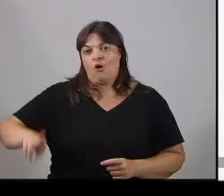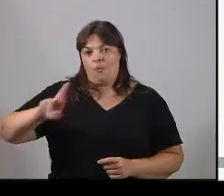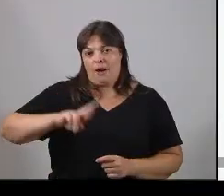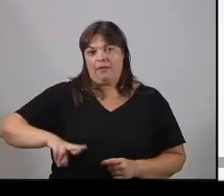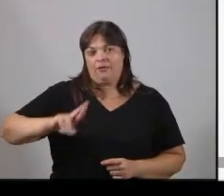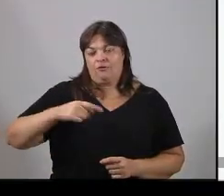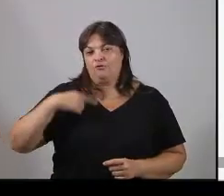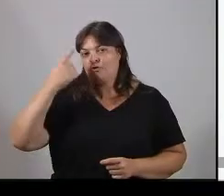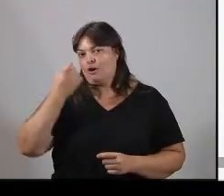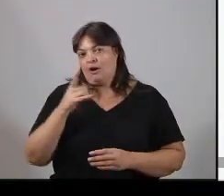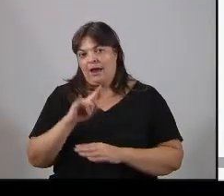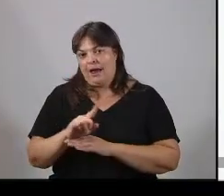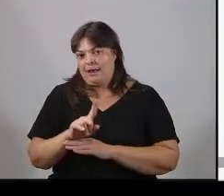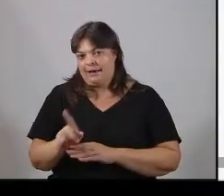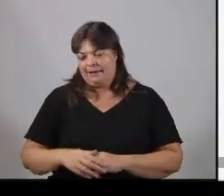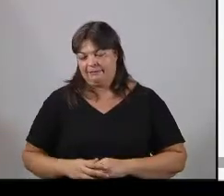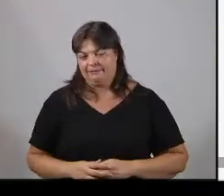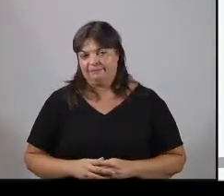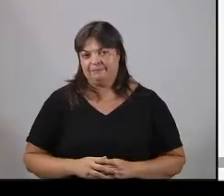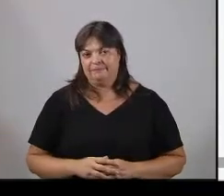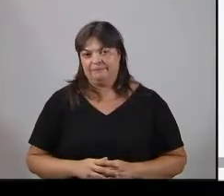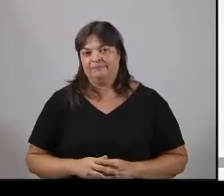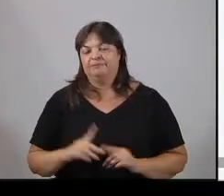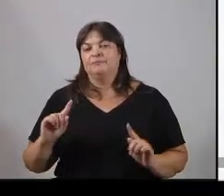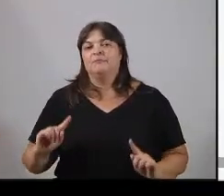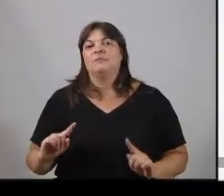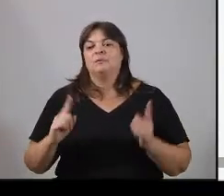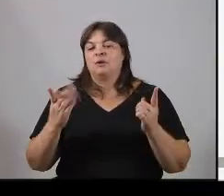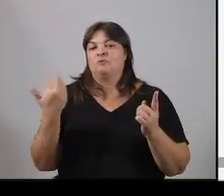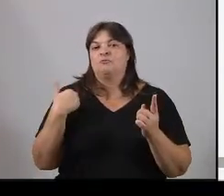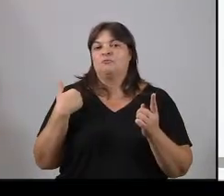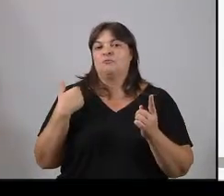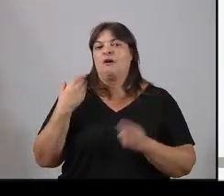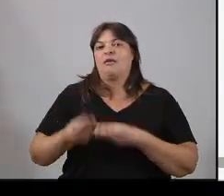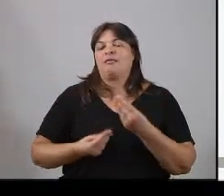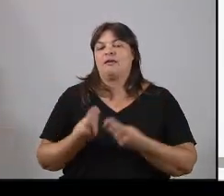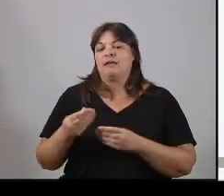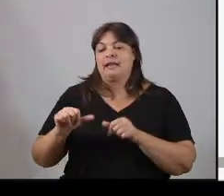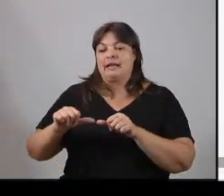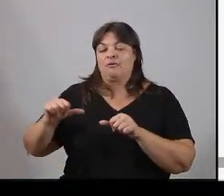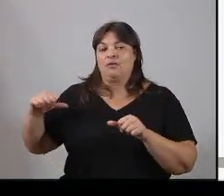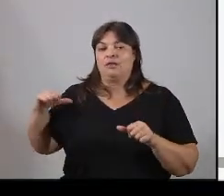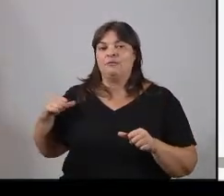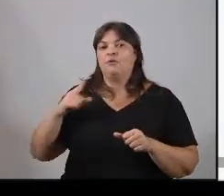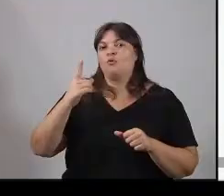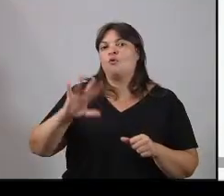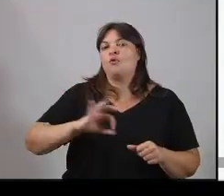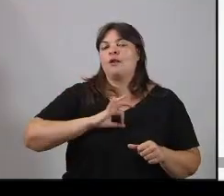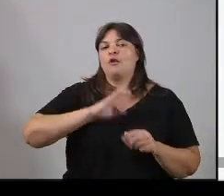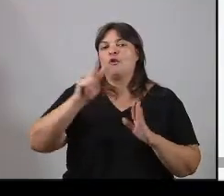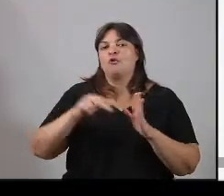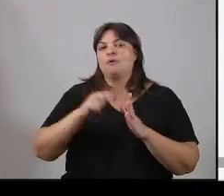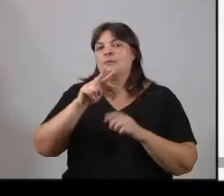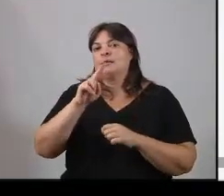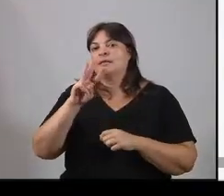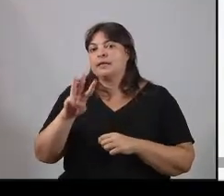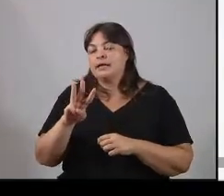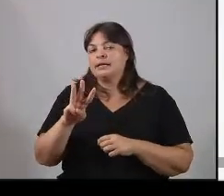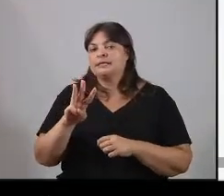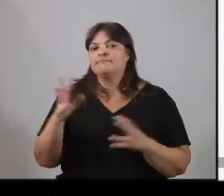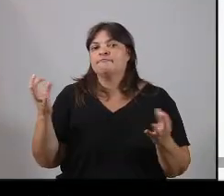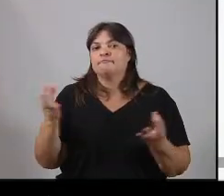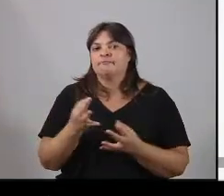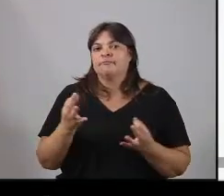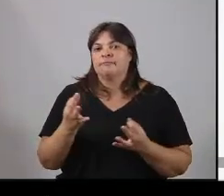Creo que ahí no engañamos a nadie, ¿no? O sea, lo primero que hicimos con efecto retroactivo desde el día 1 de enero del 2023 fue eliminar